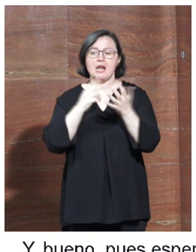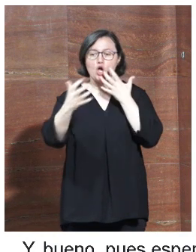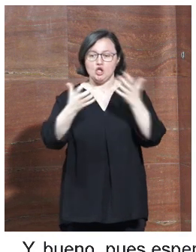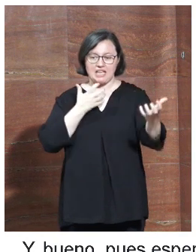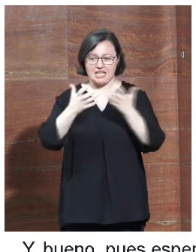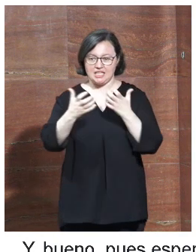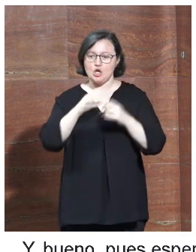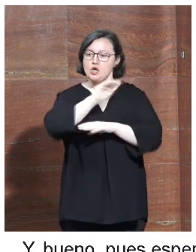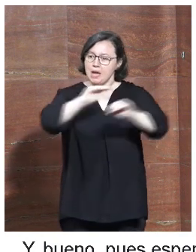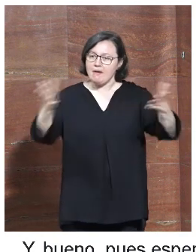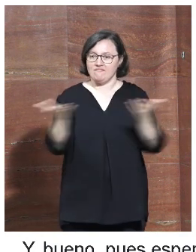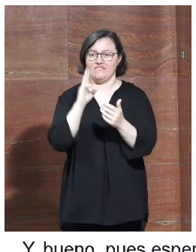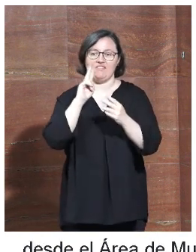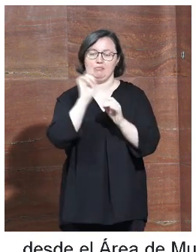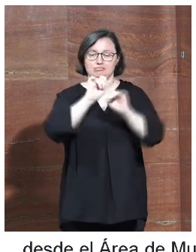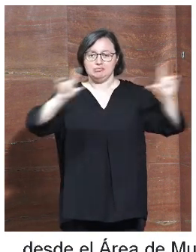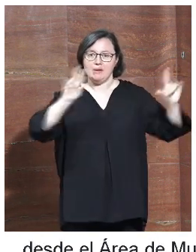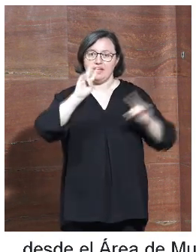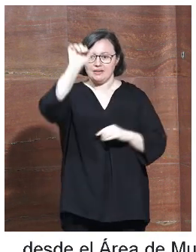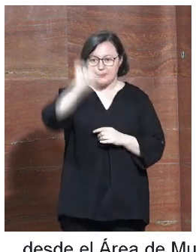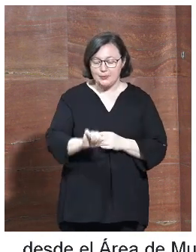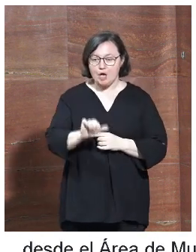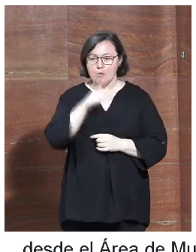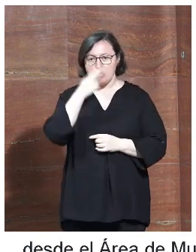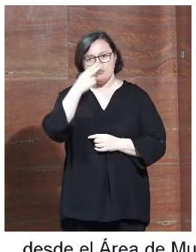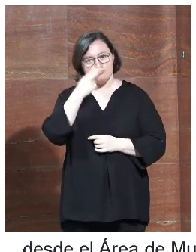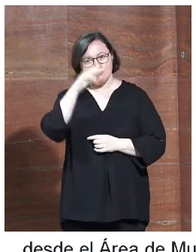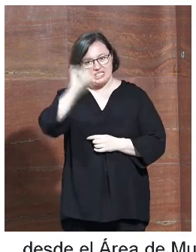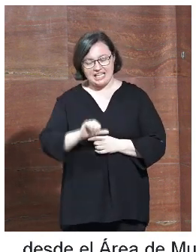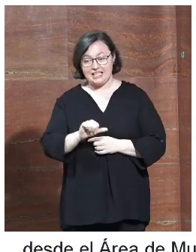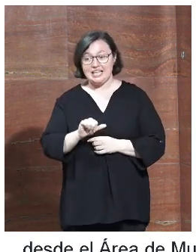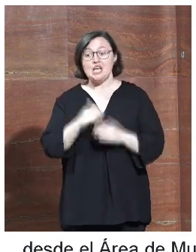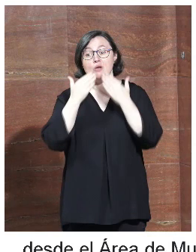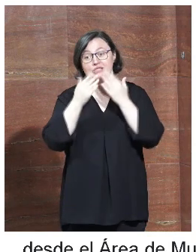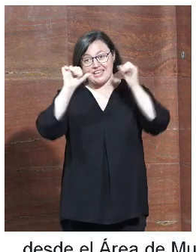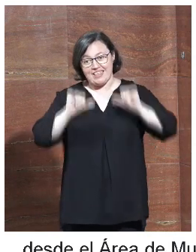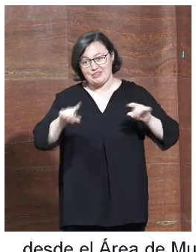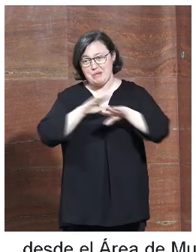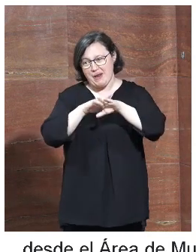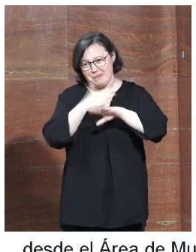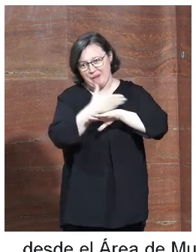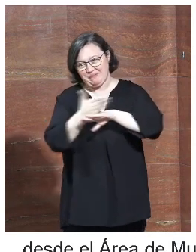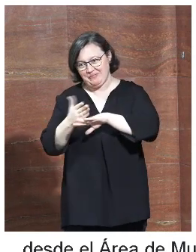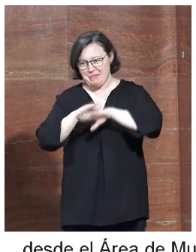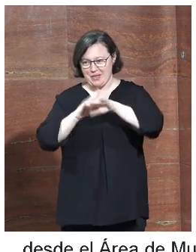que también os invito a que lo veáis porque la verdad que son bastante interesantes. Y muchas gracias y perdonad.